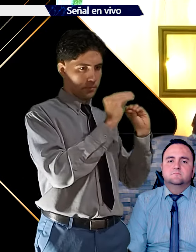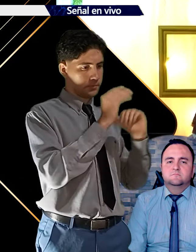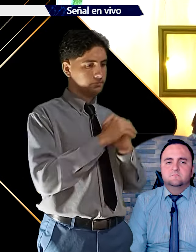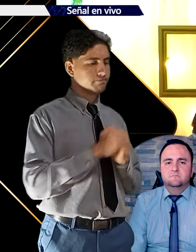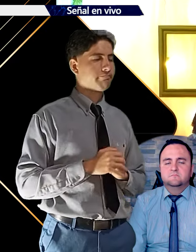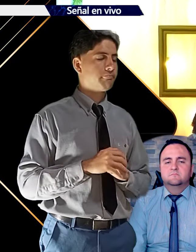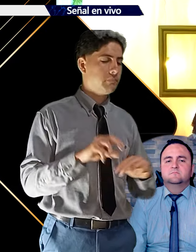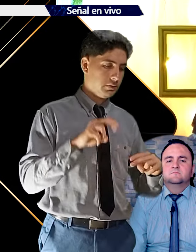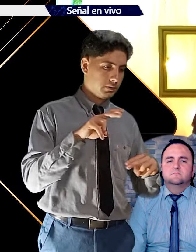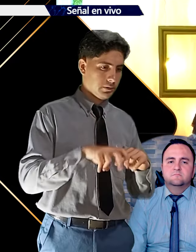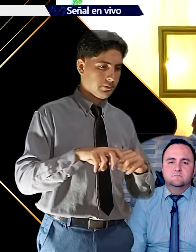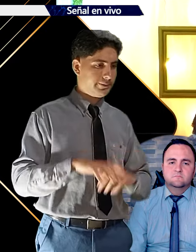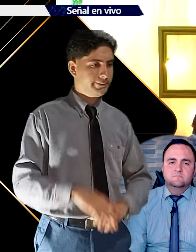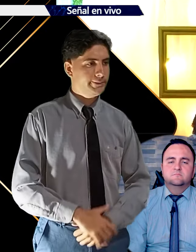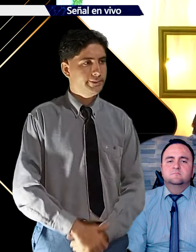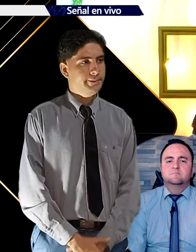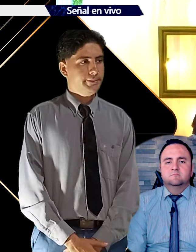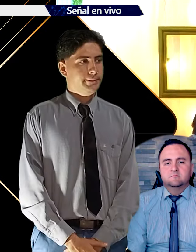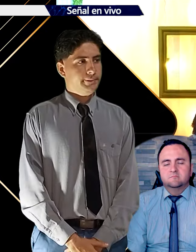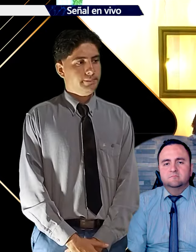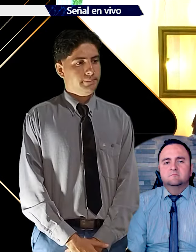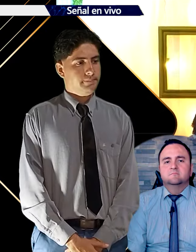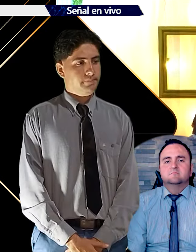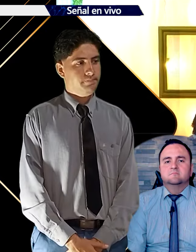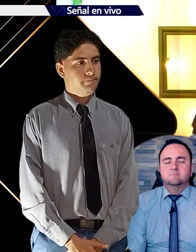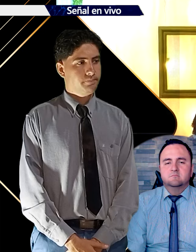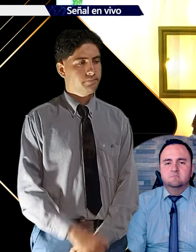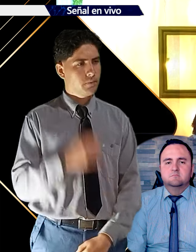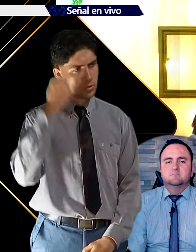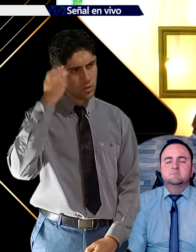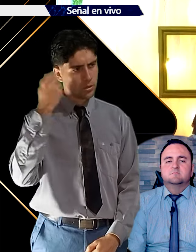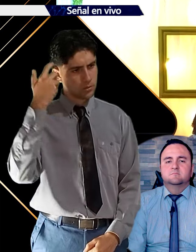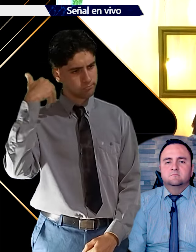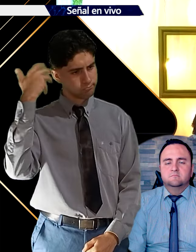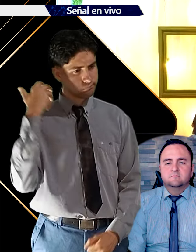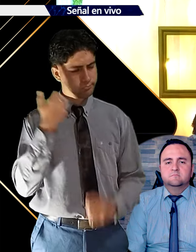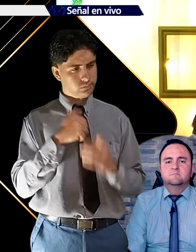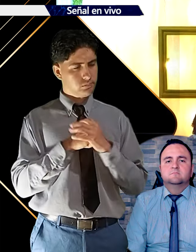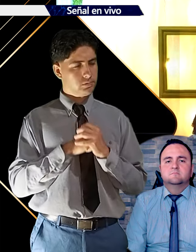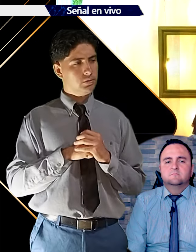Vino. El muchacho ya había pagado y se sentó y dijo: mi amor,